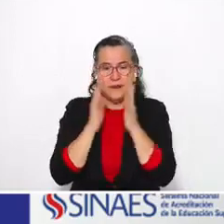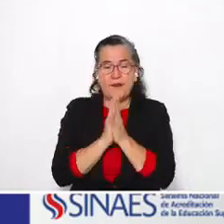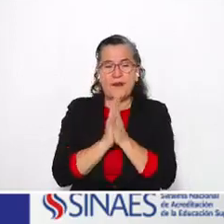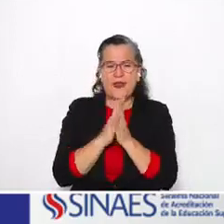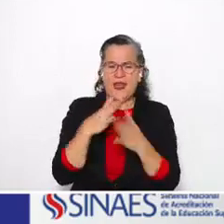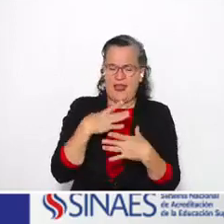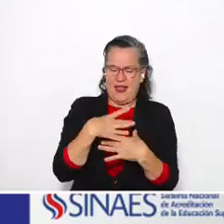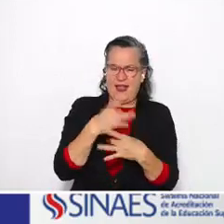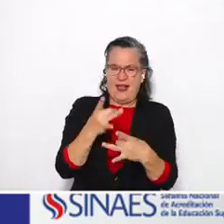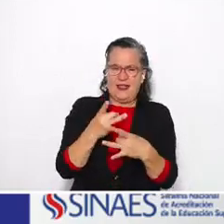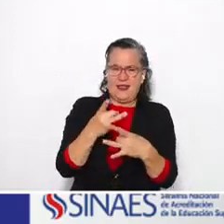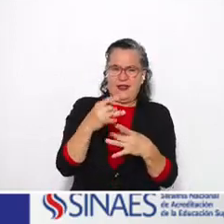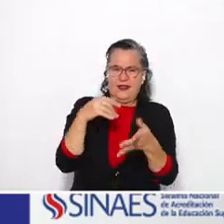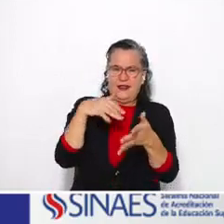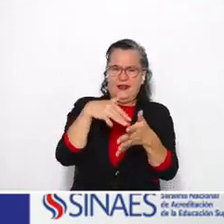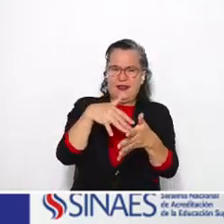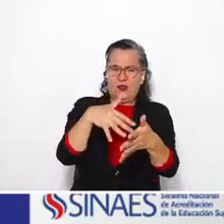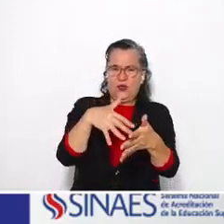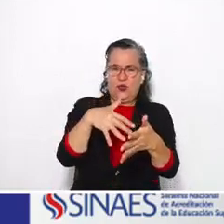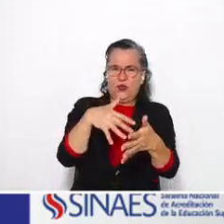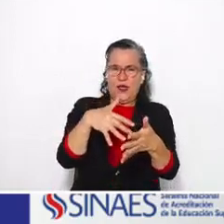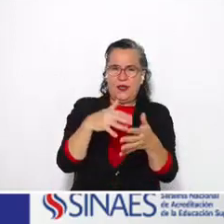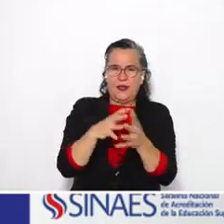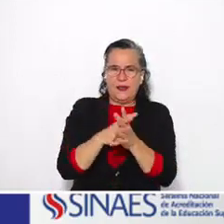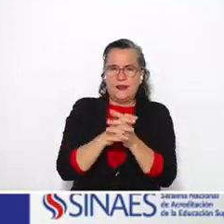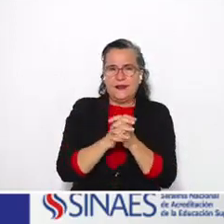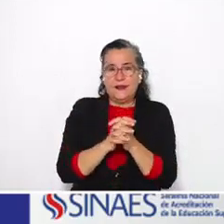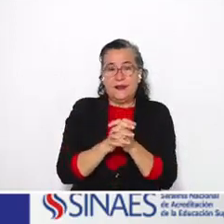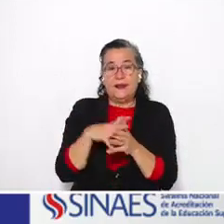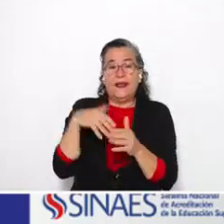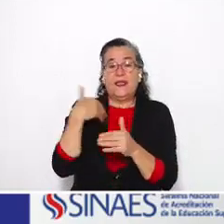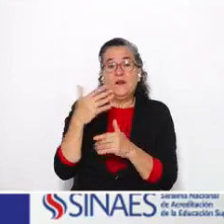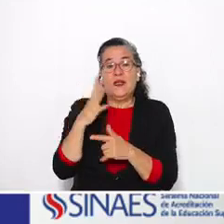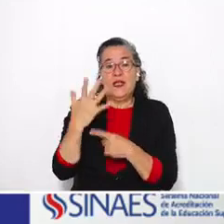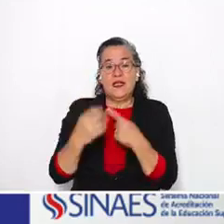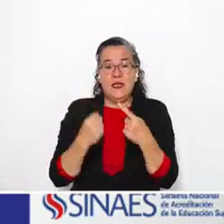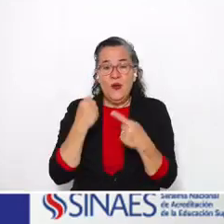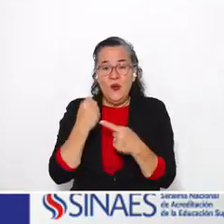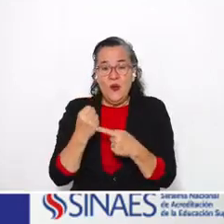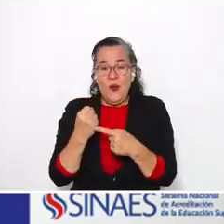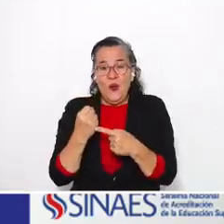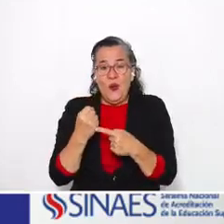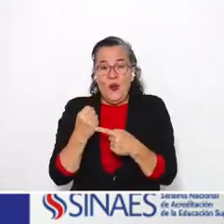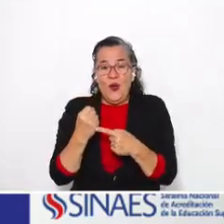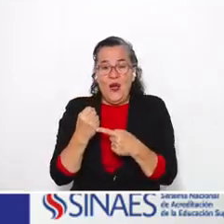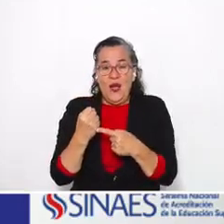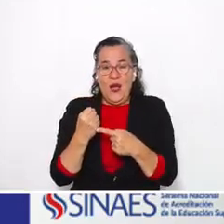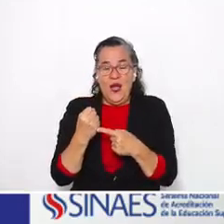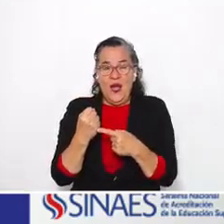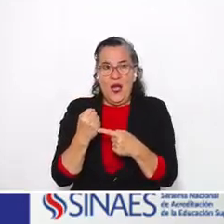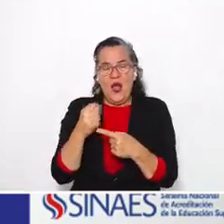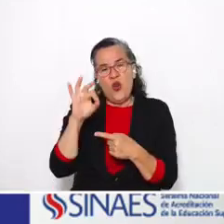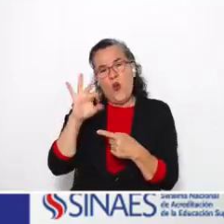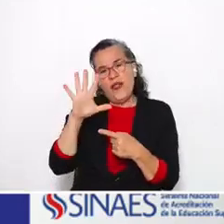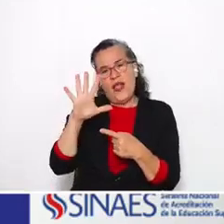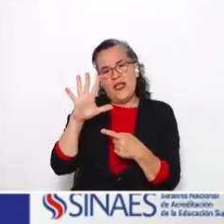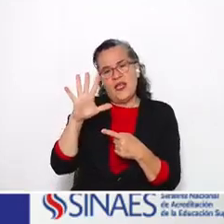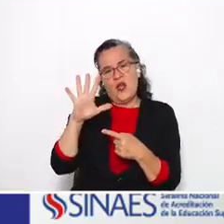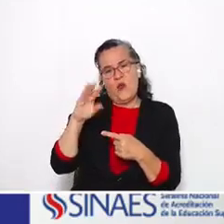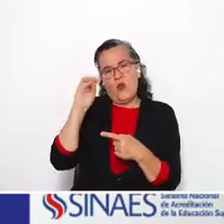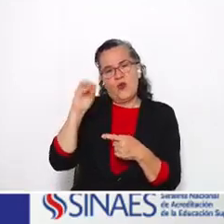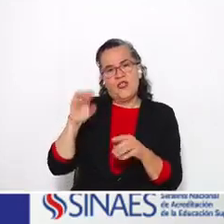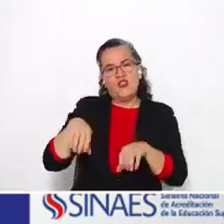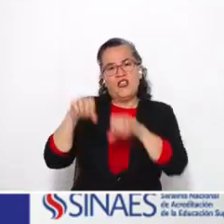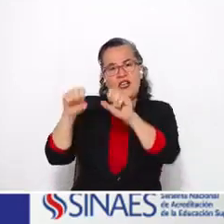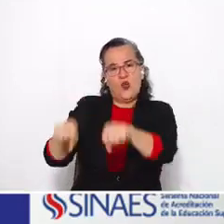Lo interesante es que los estudiantes que después de 5 años, porque algunos se van, 95% se gradúan y